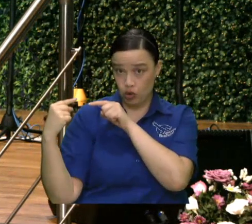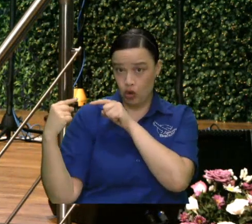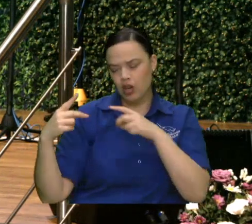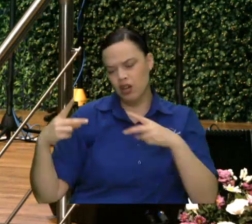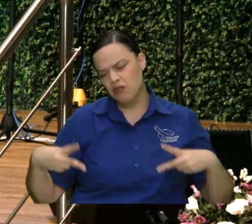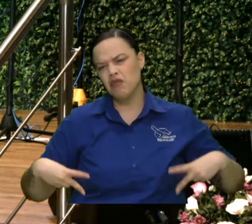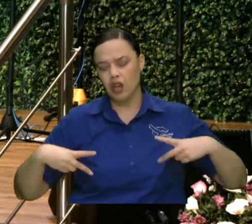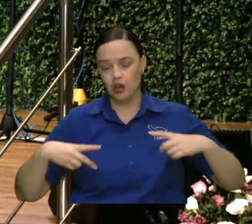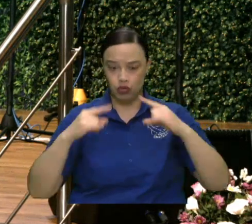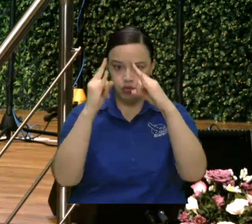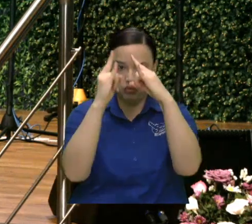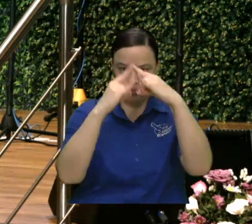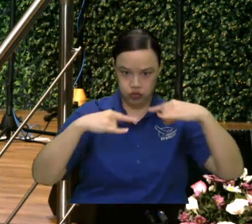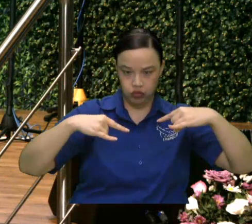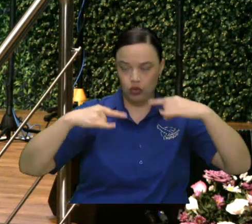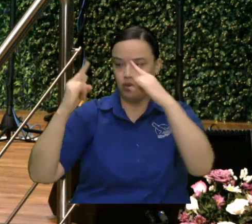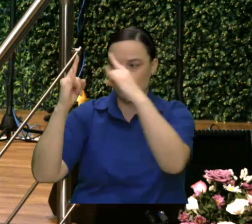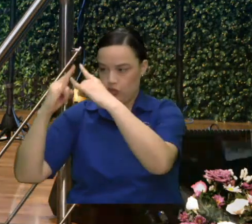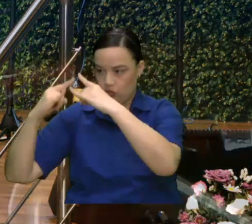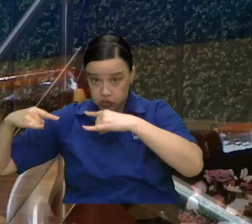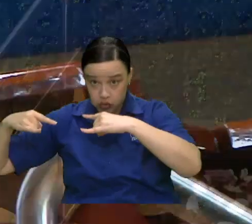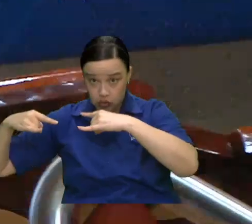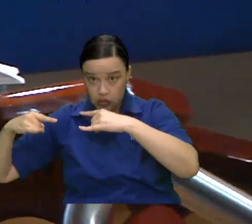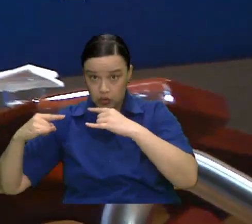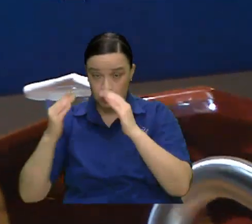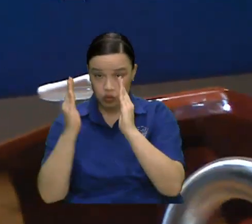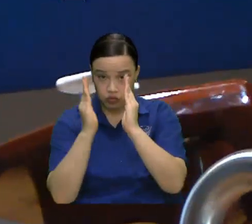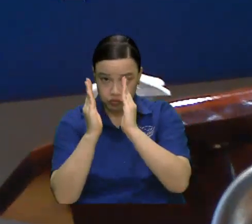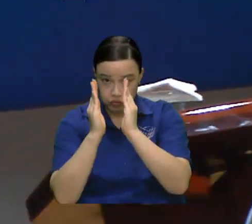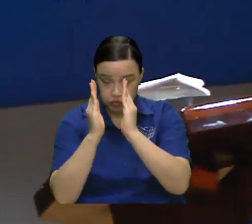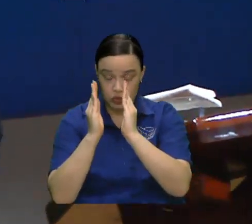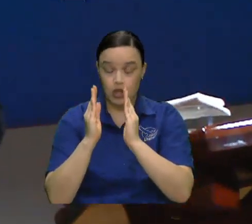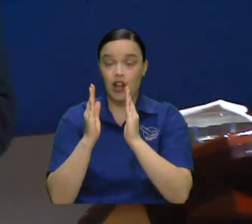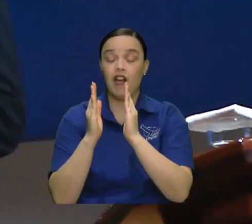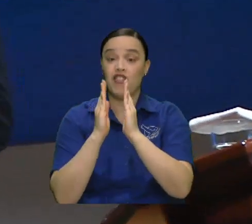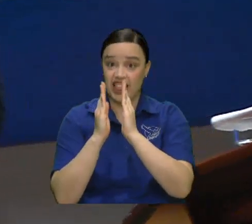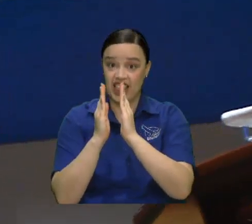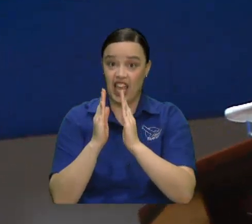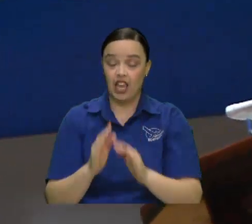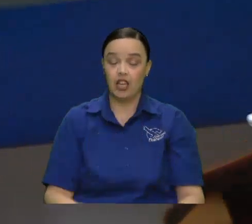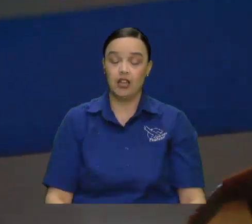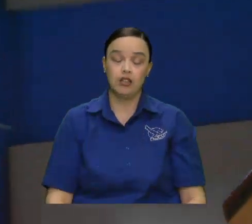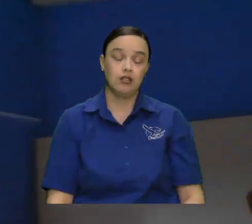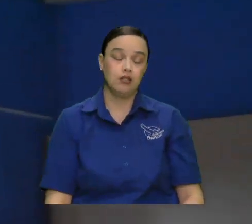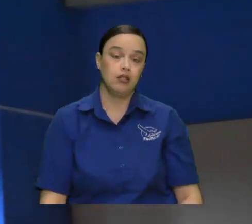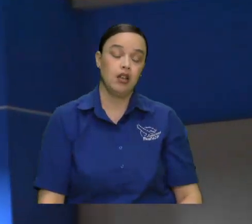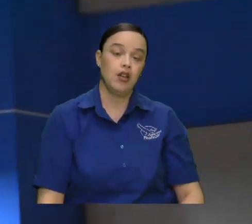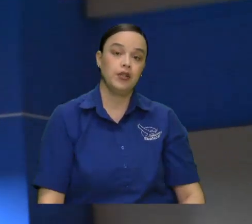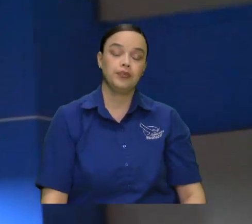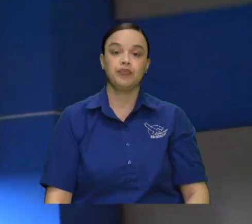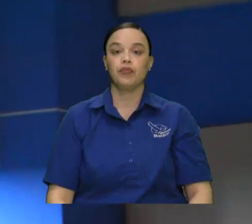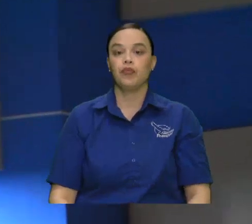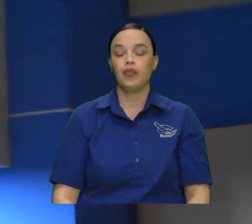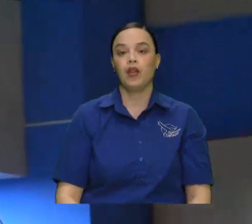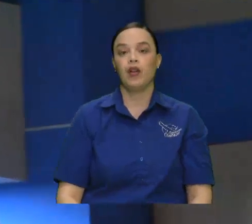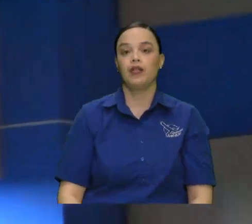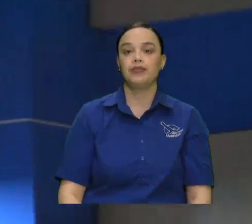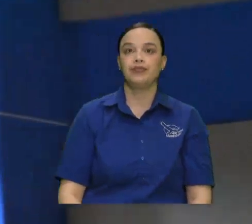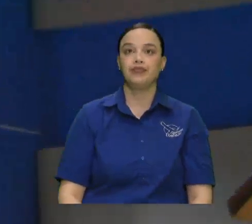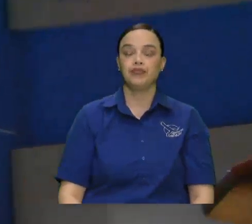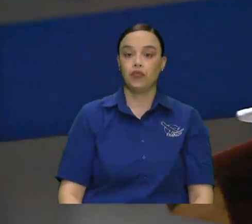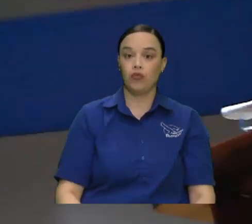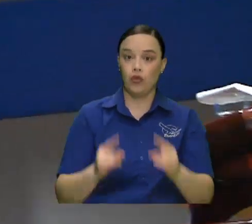frente a los hijos de israel esta palabra campana no es tal vez lo que estamos acostumbrados tal vez usted no pero en